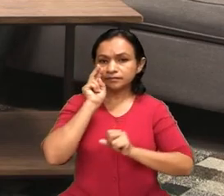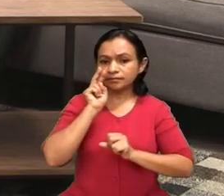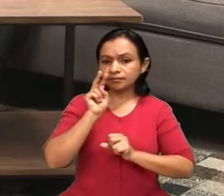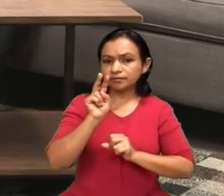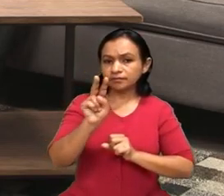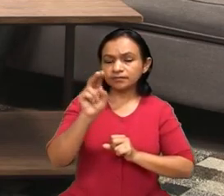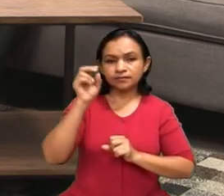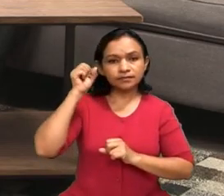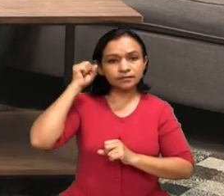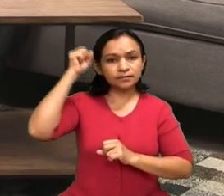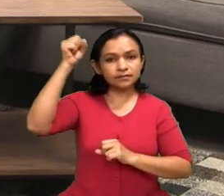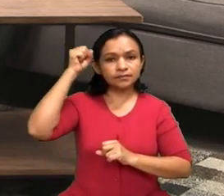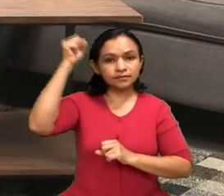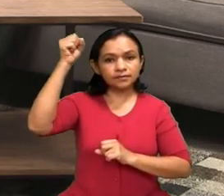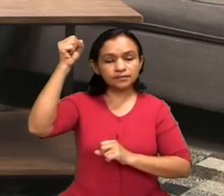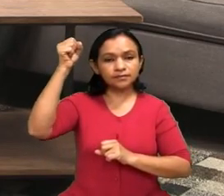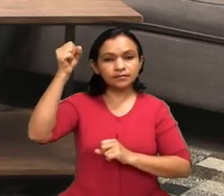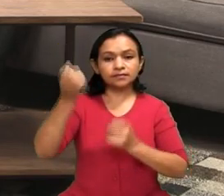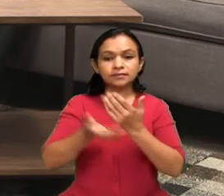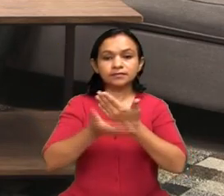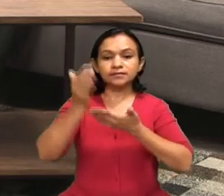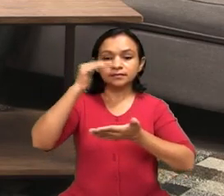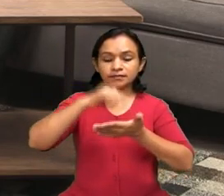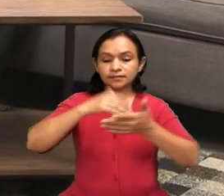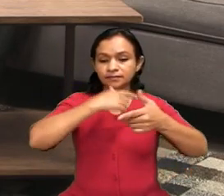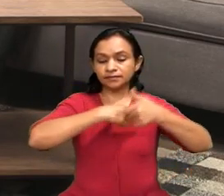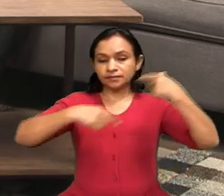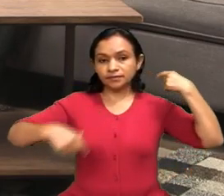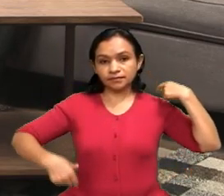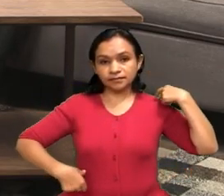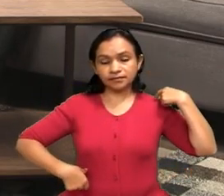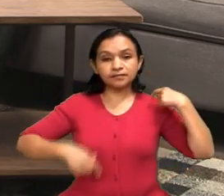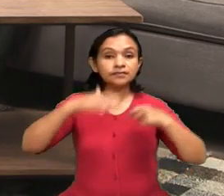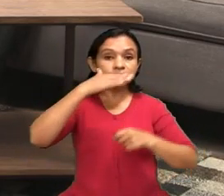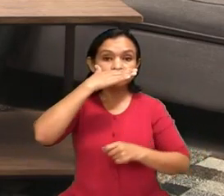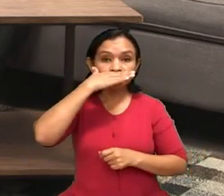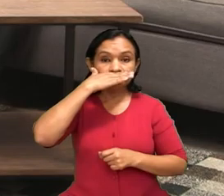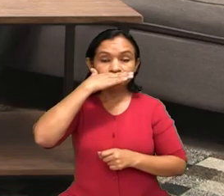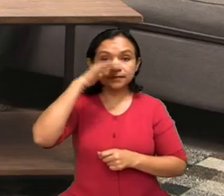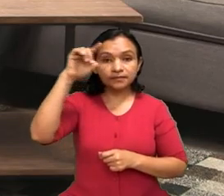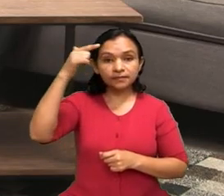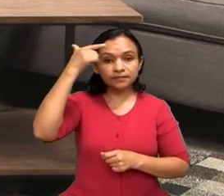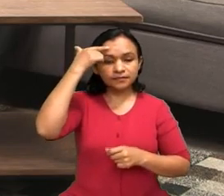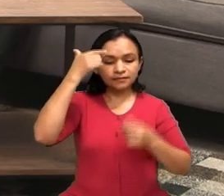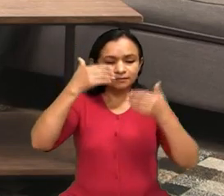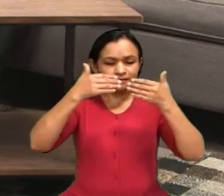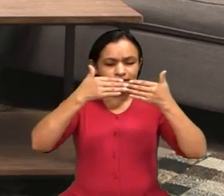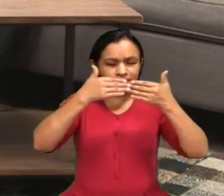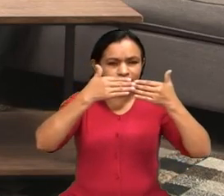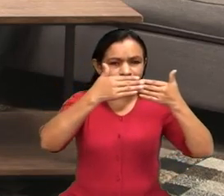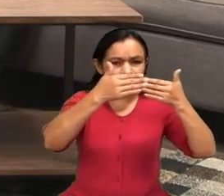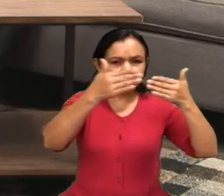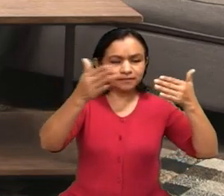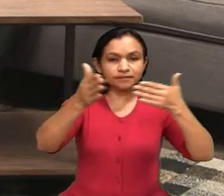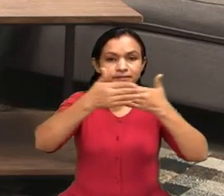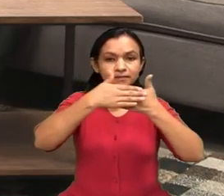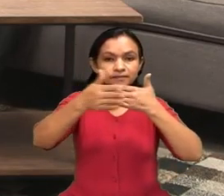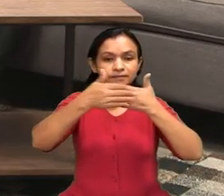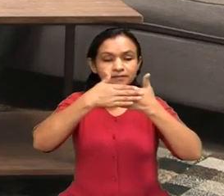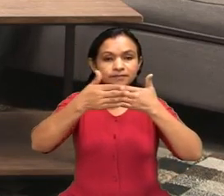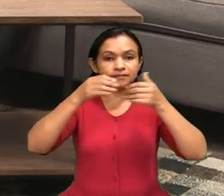alcanzada una victoria que es la llegada del Frente Sandinista al gobierno y se abre una puerta. Una puerta para